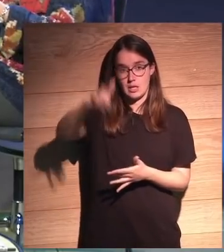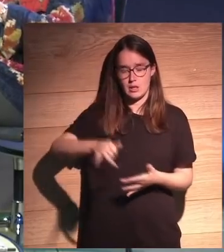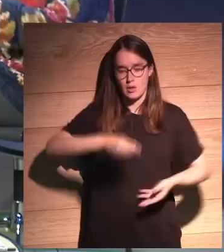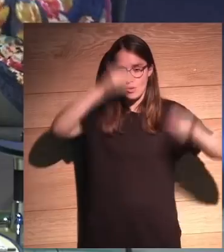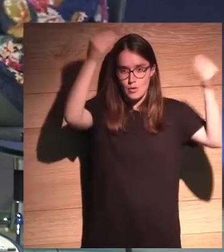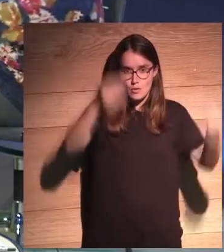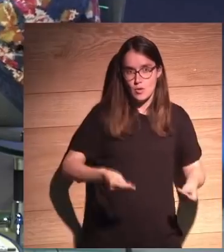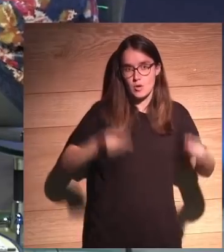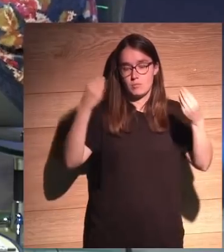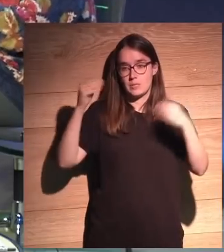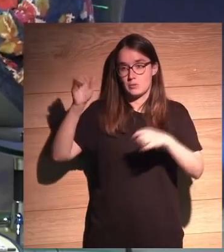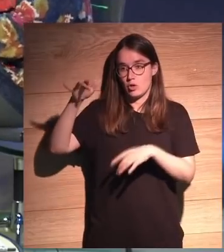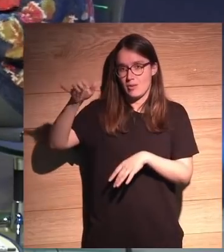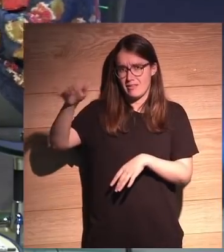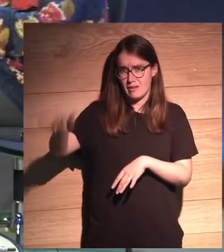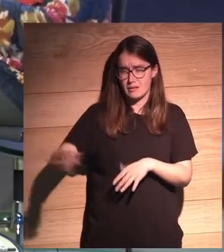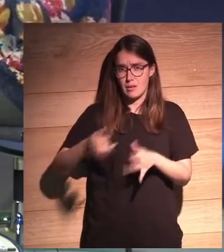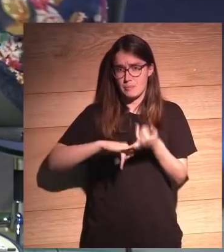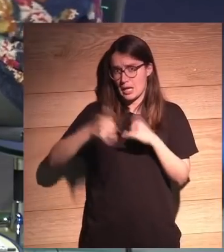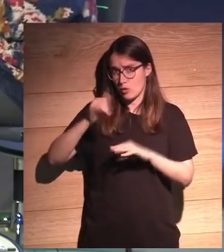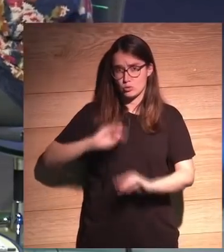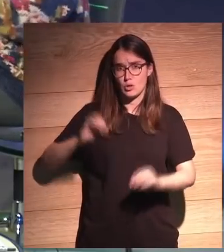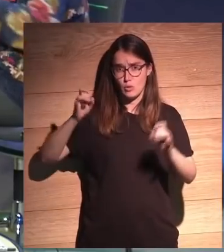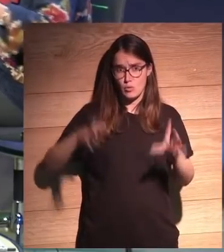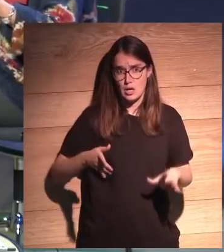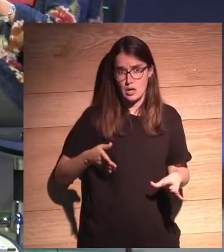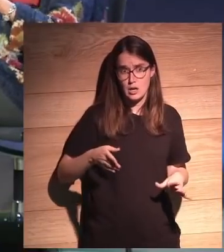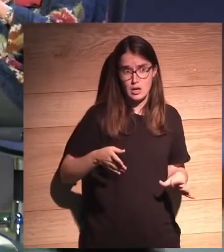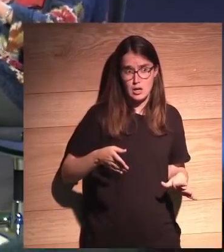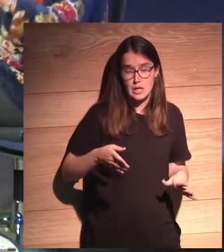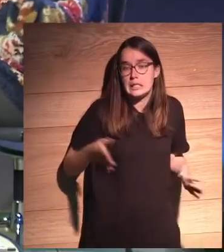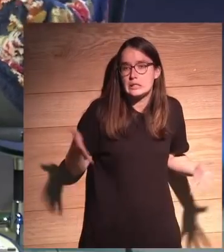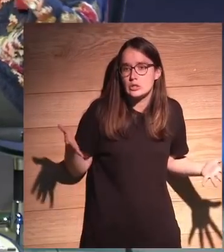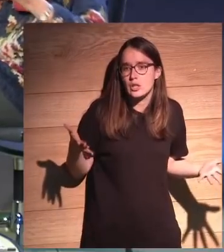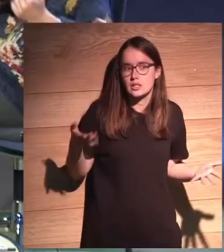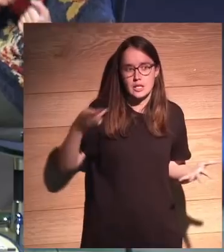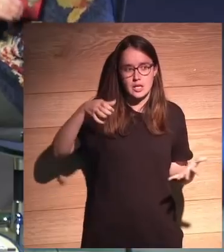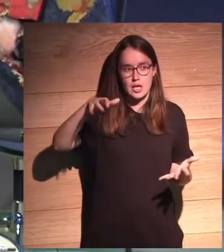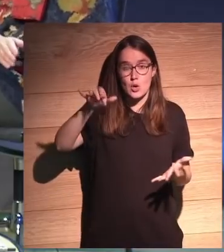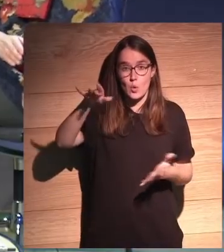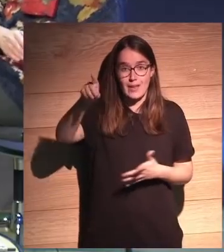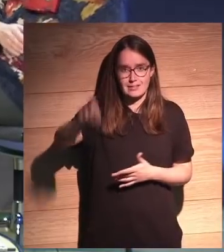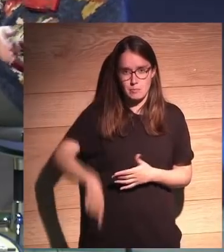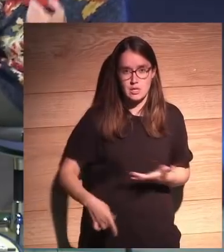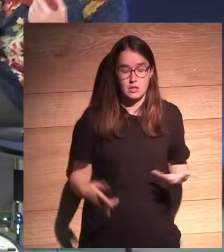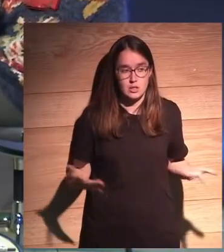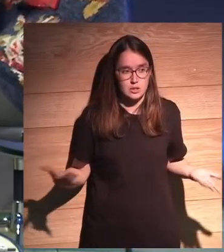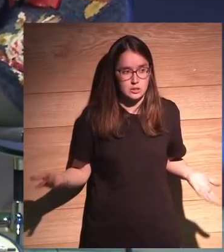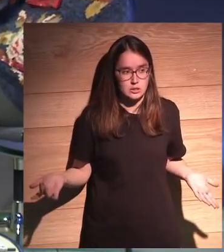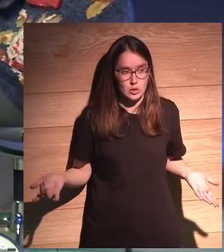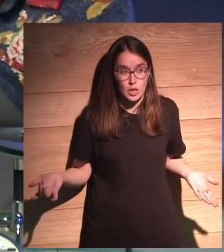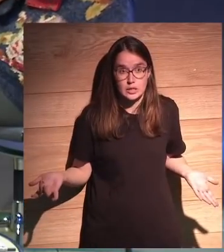buena como la de Alto Laguirre, Claro, que era su marido, claro. y tan buena como la de Cernuda. Entonces, ¿por qué hay que privar a la gente